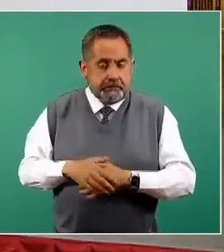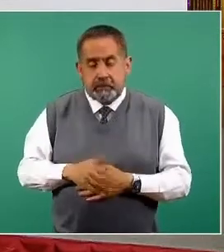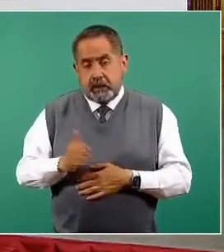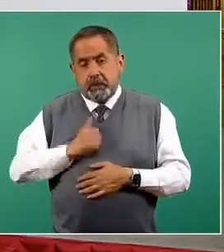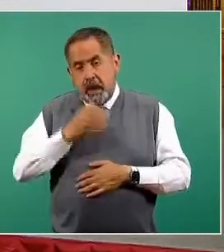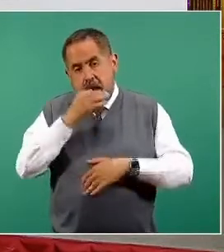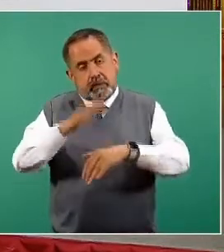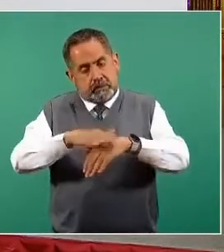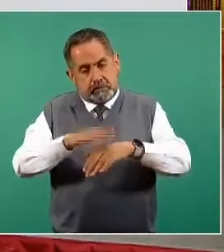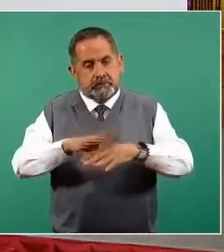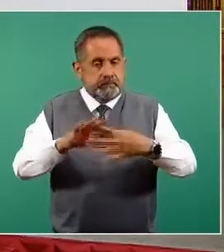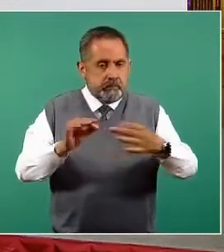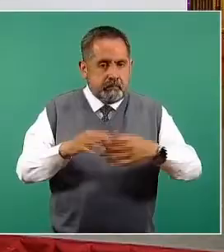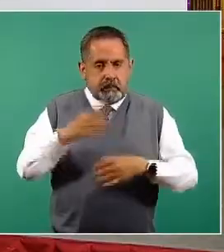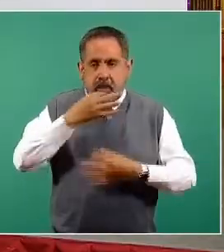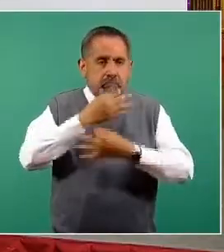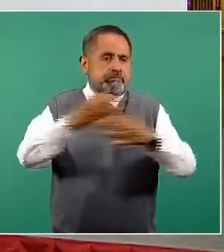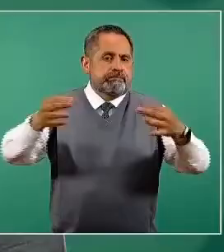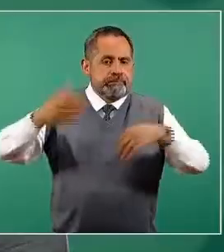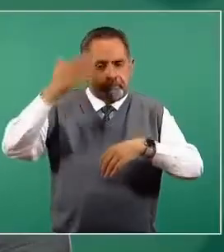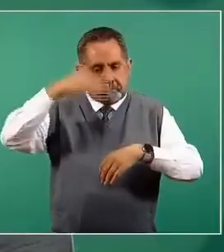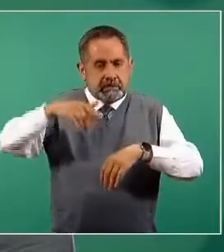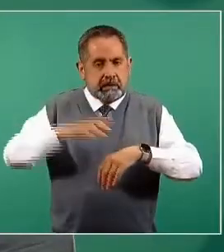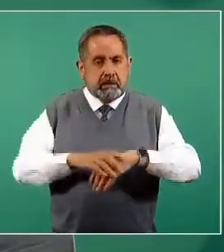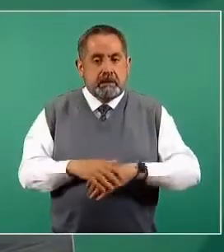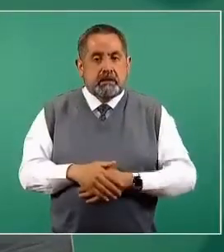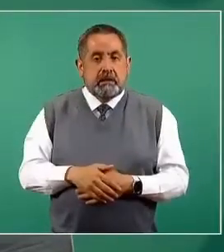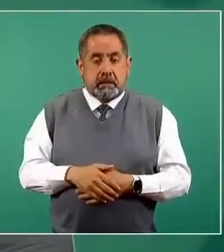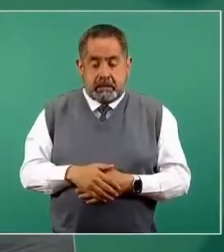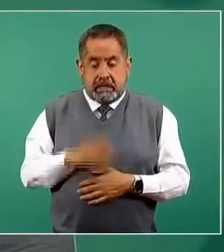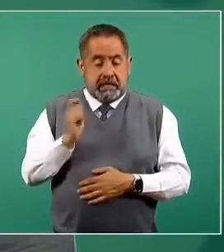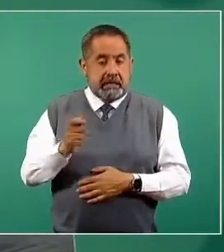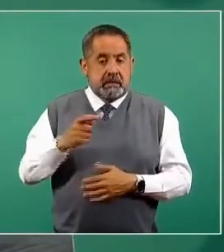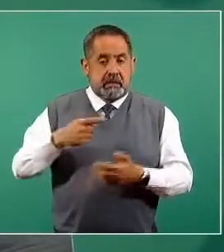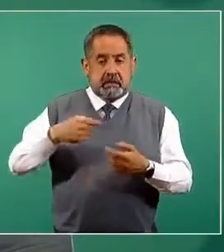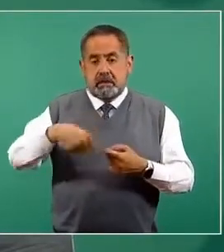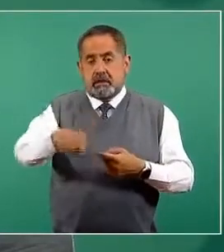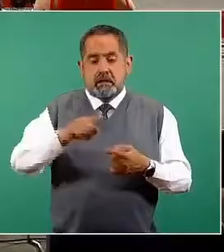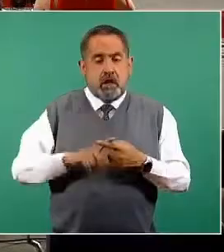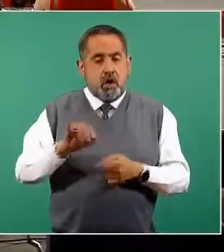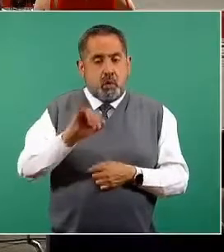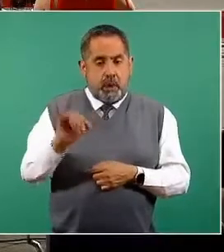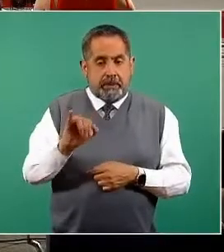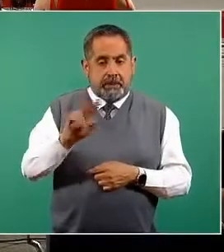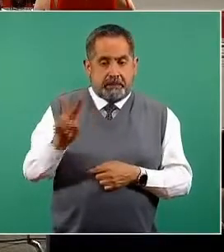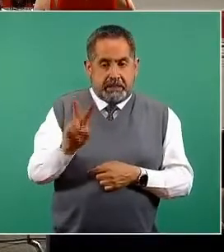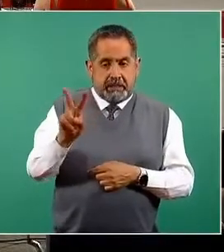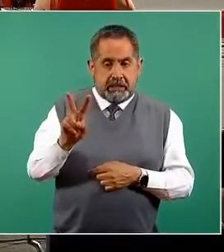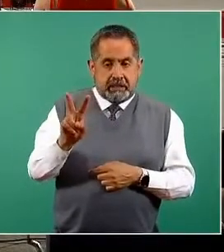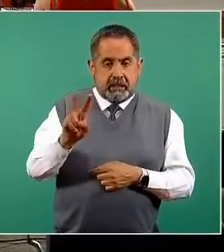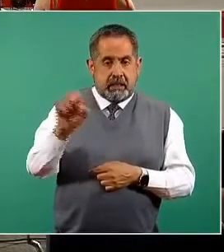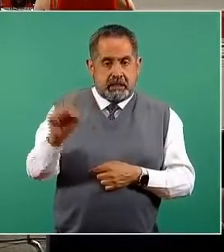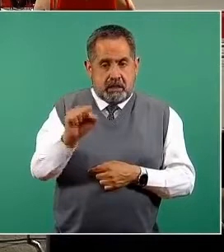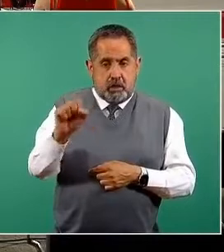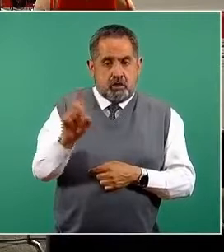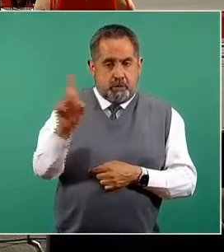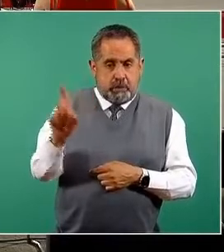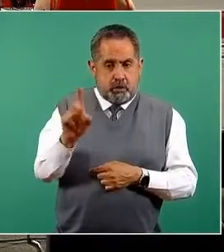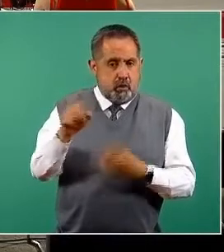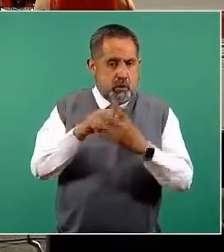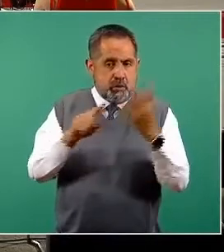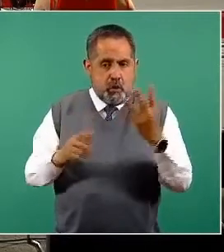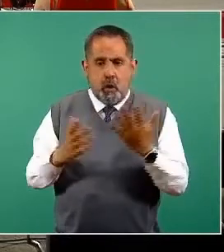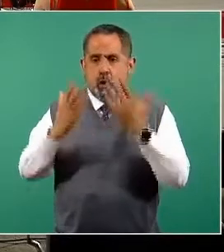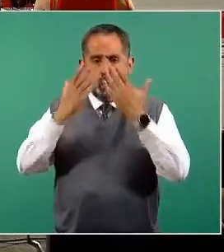aprovechando que ya lo menciona, para conocimiento del público, durante el jueves, viernes, sábado y domingo